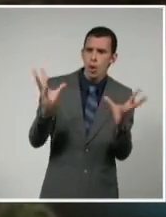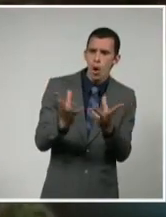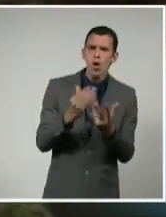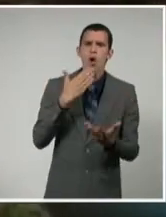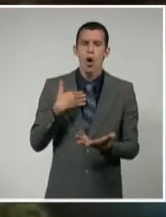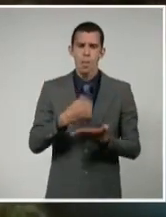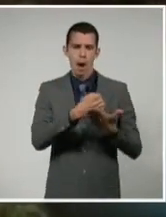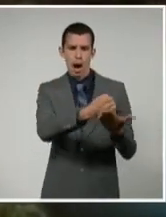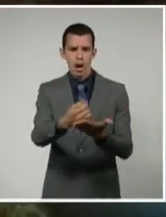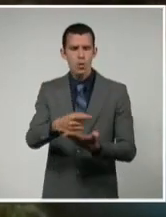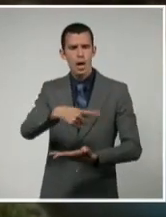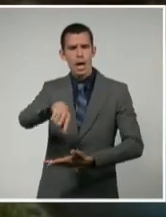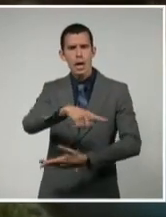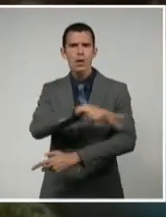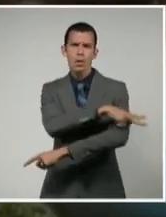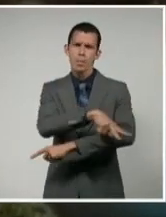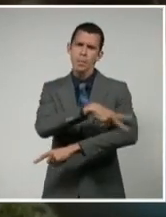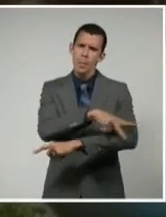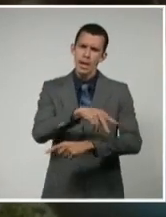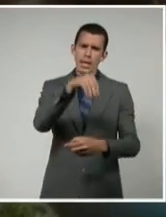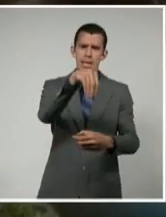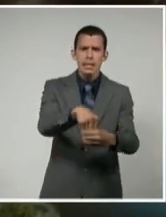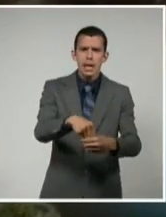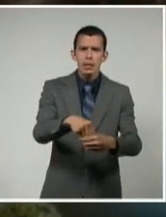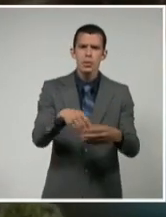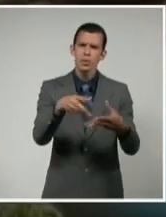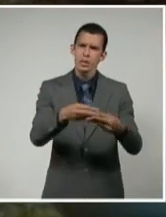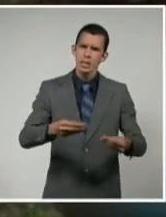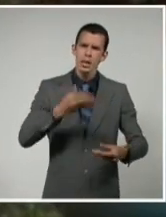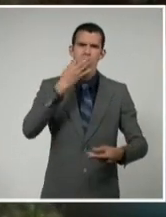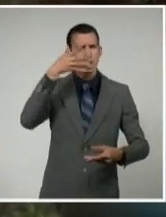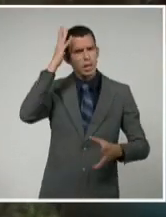frente a los extractivismos, la madre tierra y la pandemia.